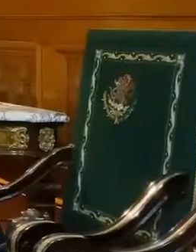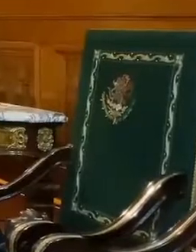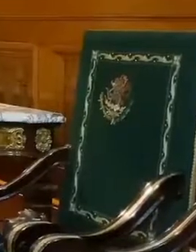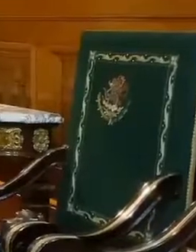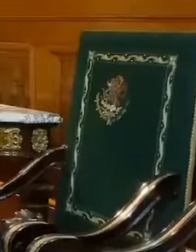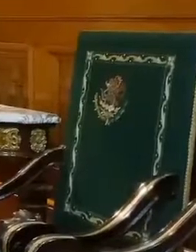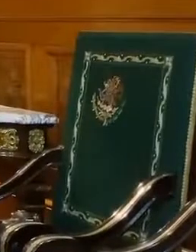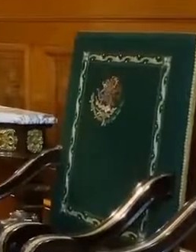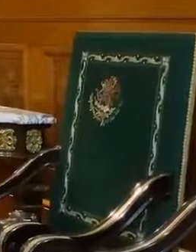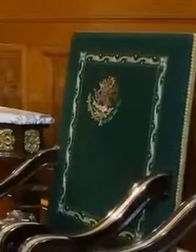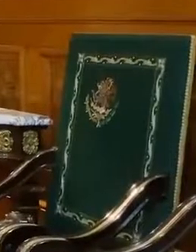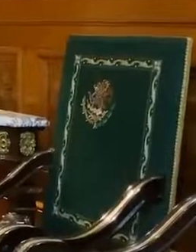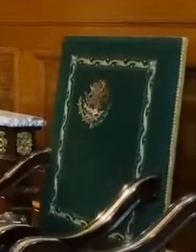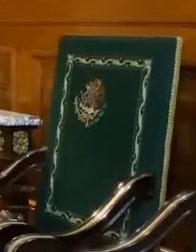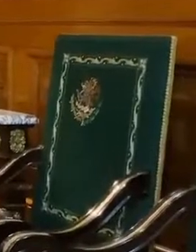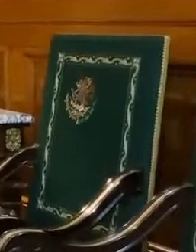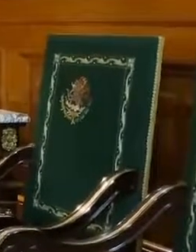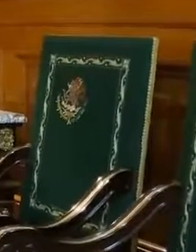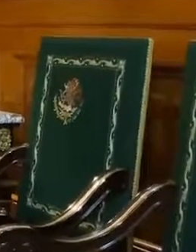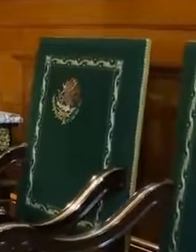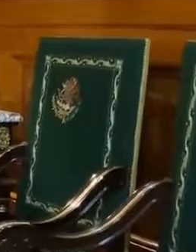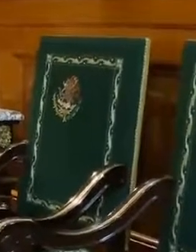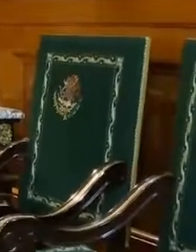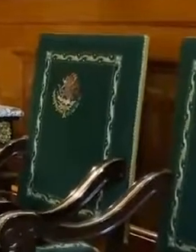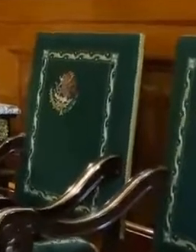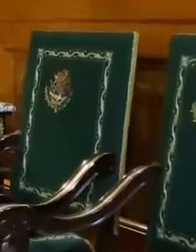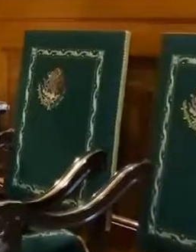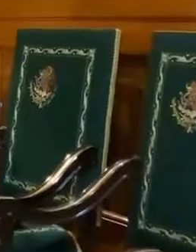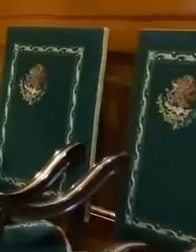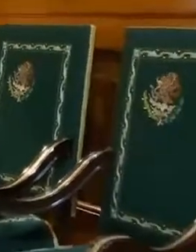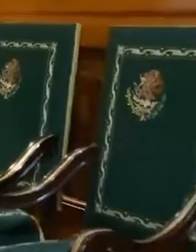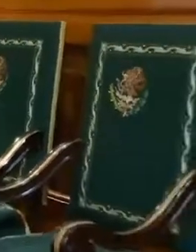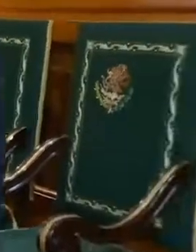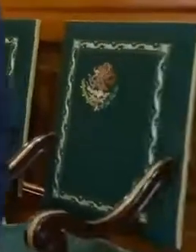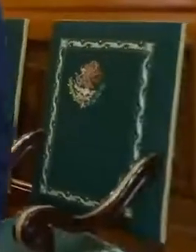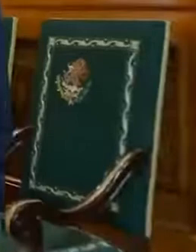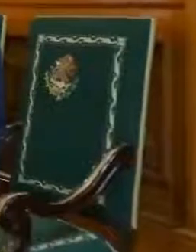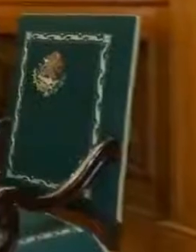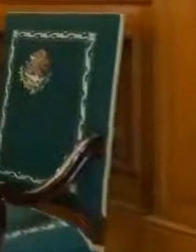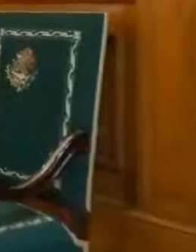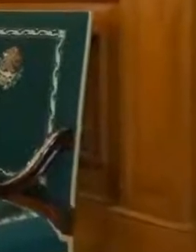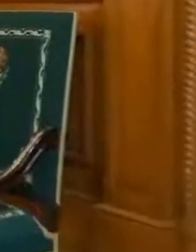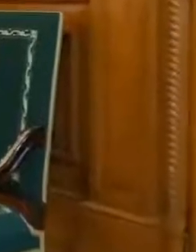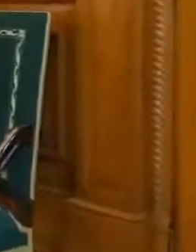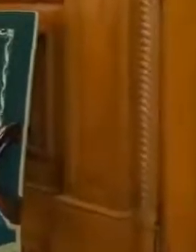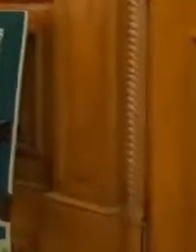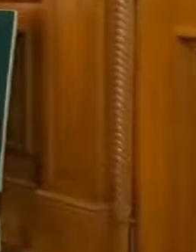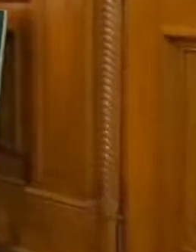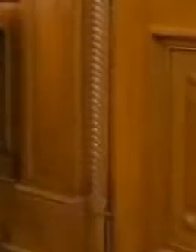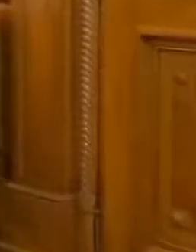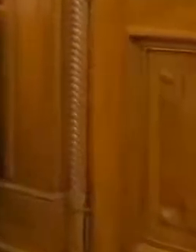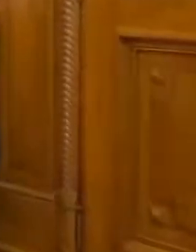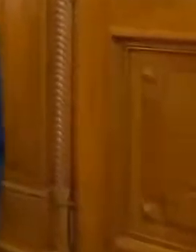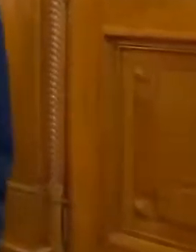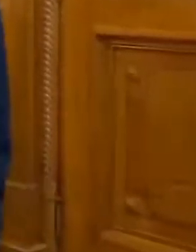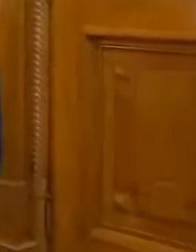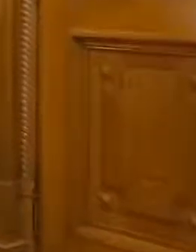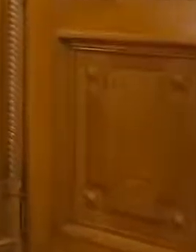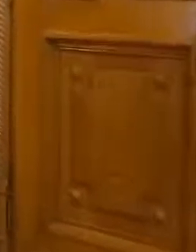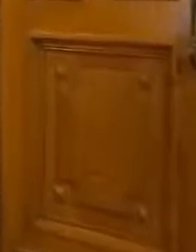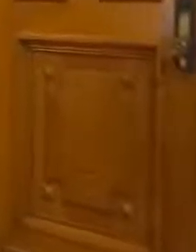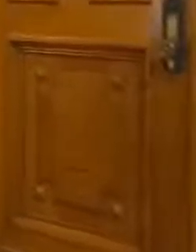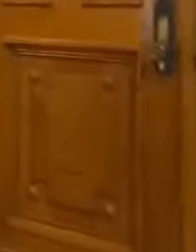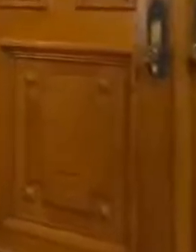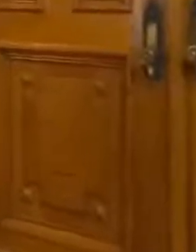COVID-19. Vamos bien, vamos avanzando. Desde luego